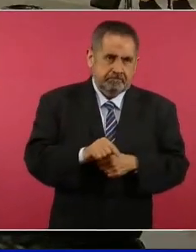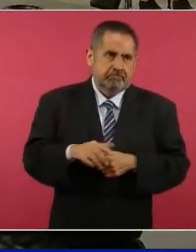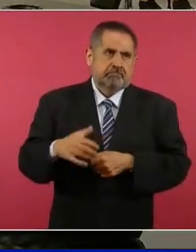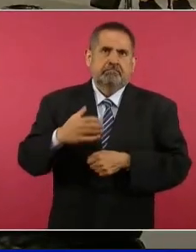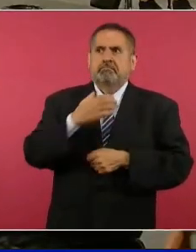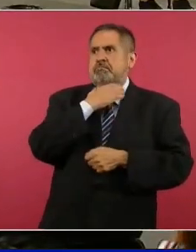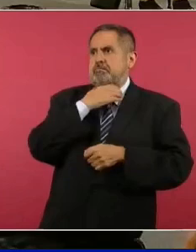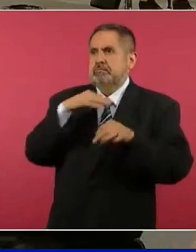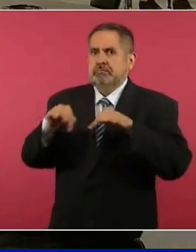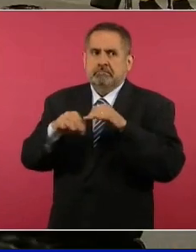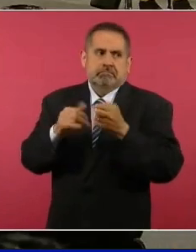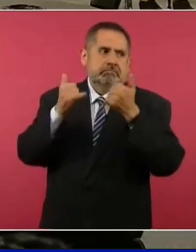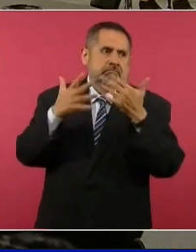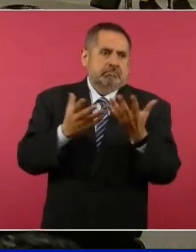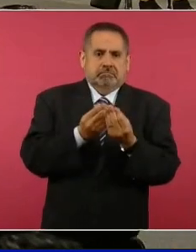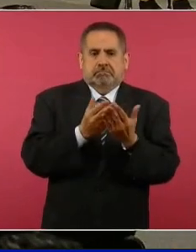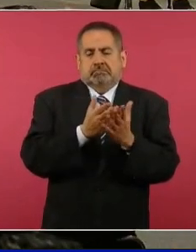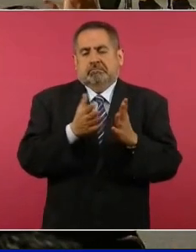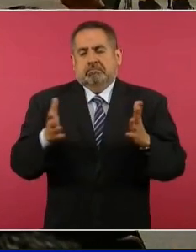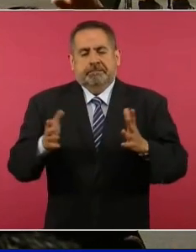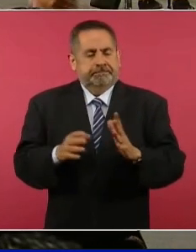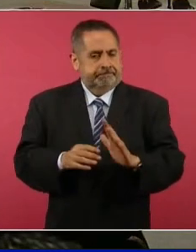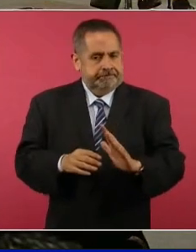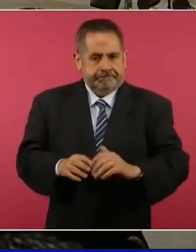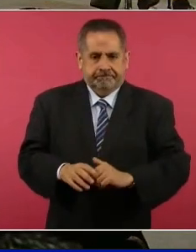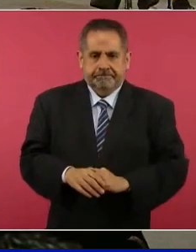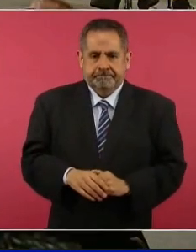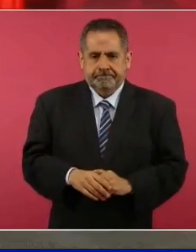saturados de trabajo.